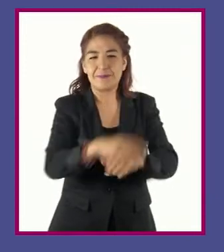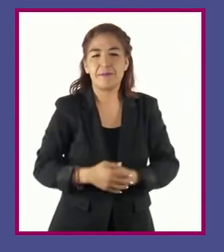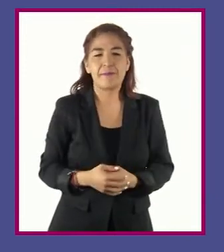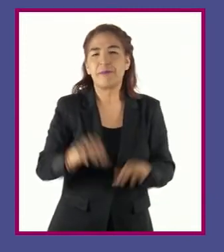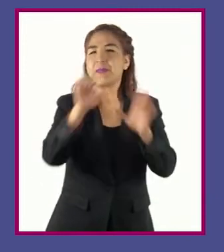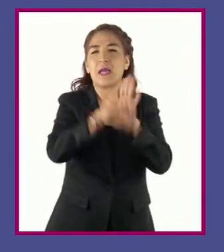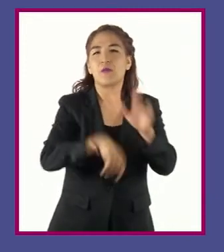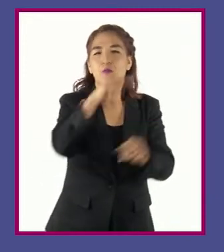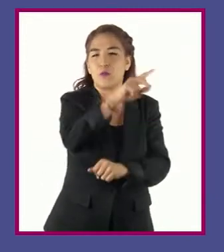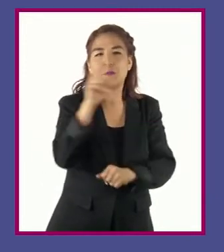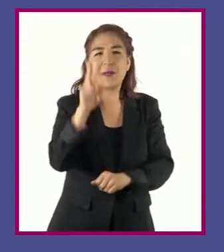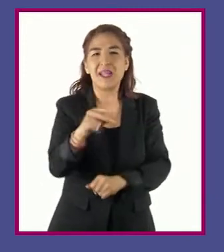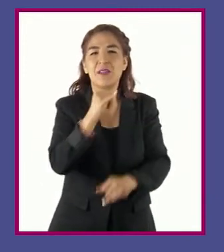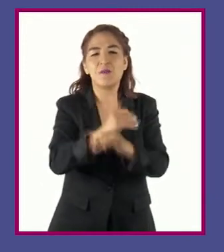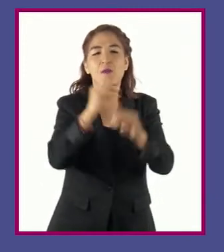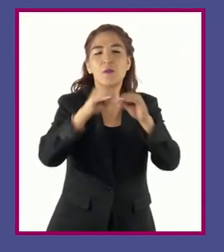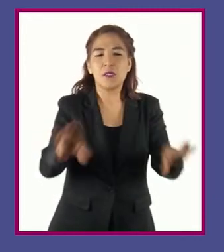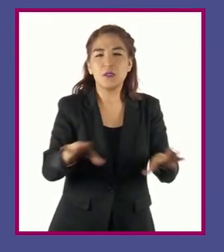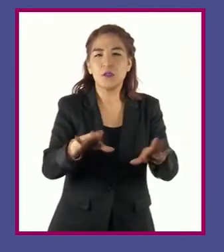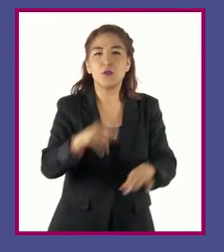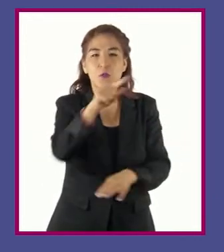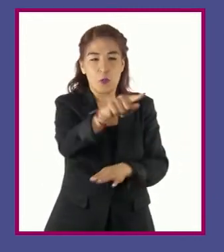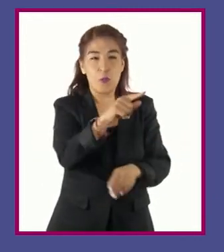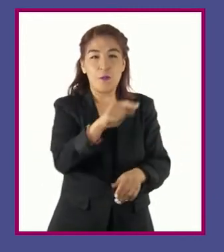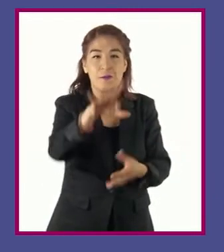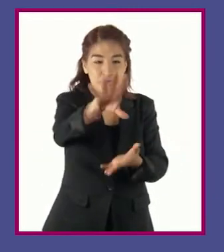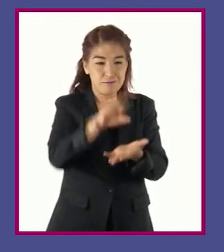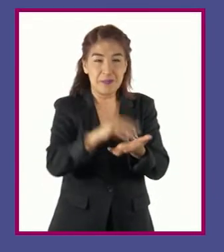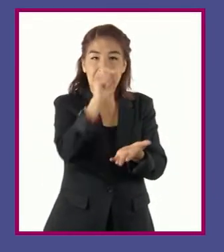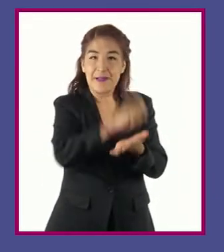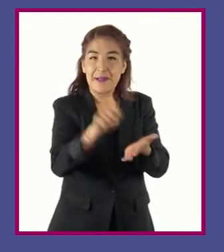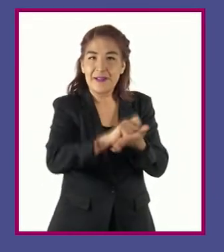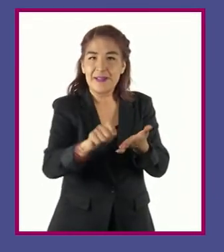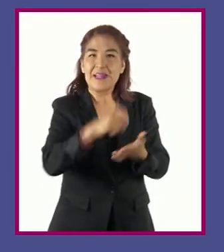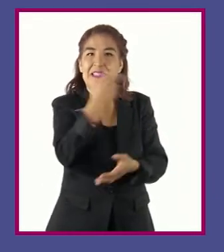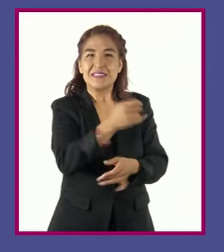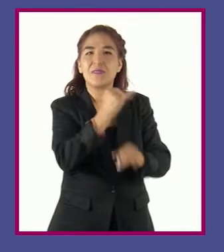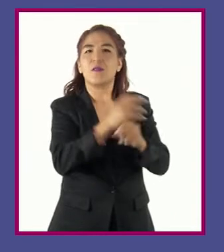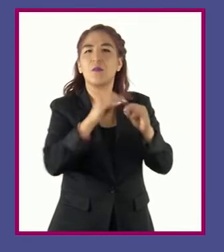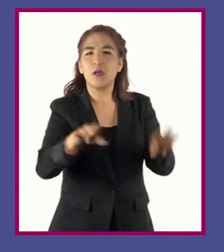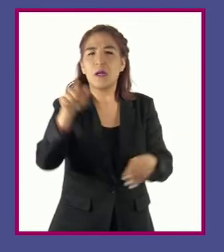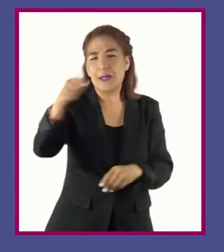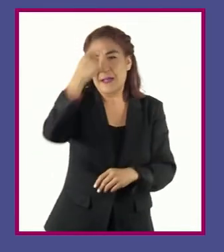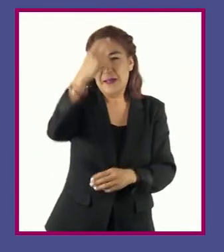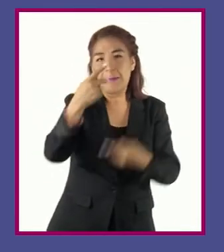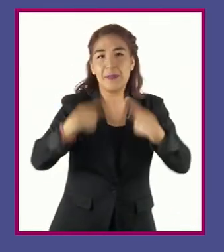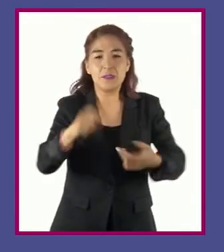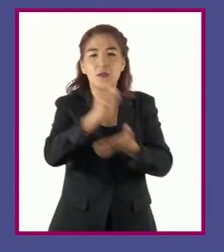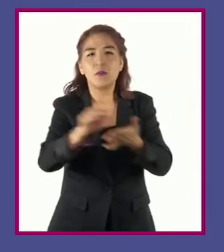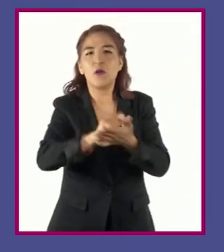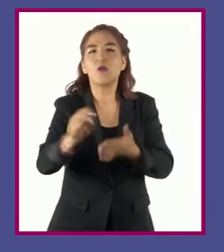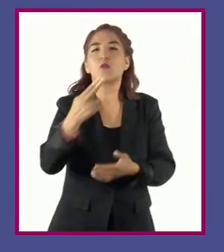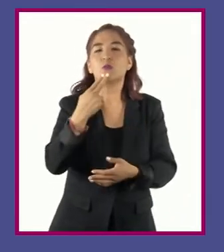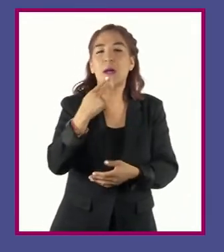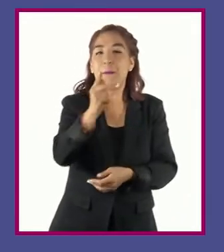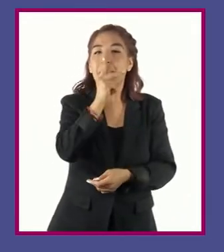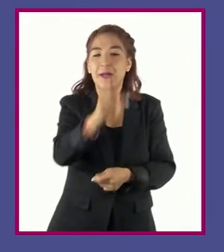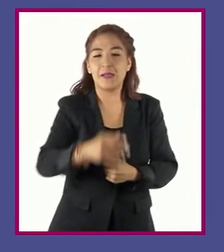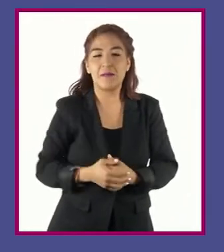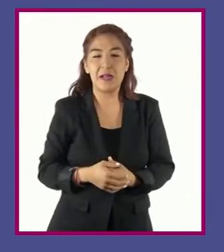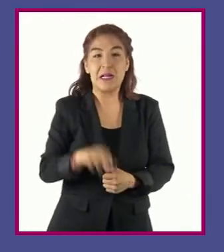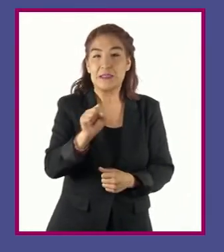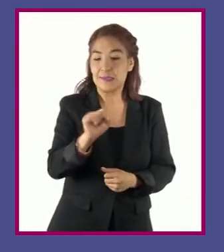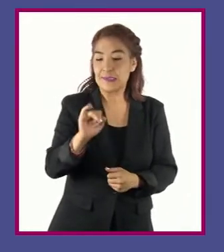tú observas el texto del cual tomas la información, el autor para hilar las ideas está utilizando los términos